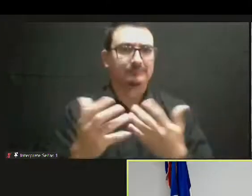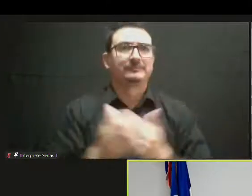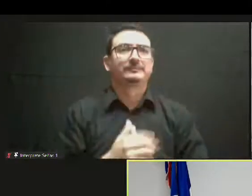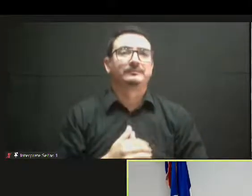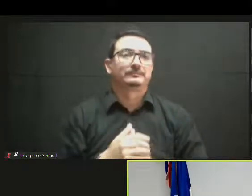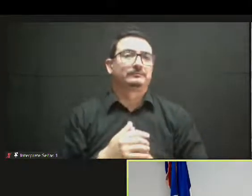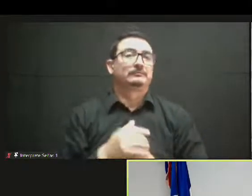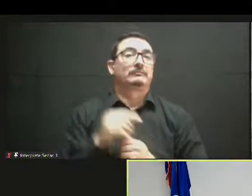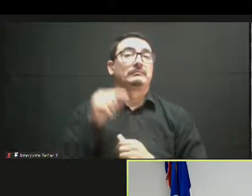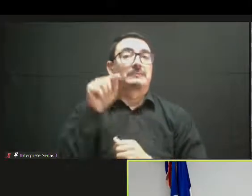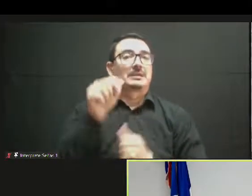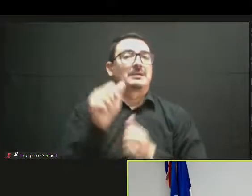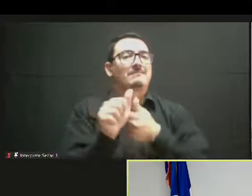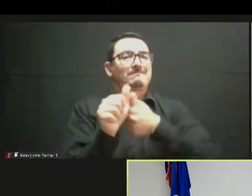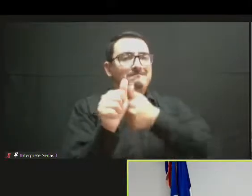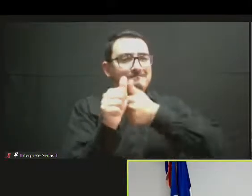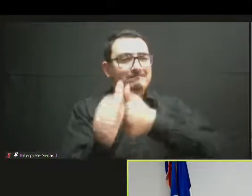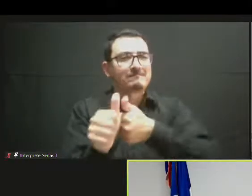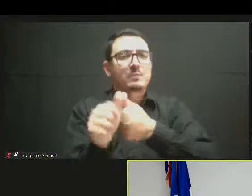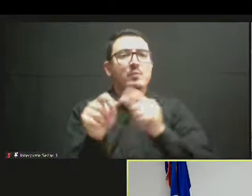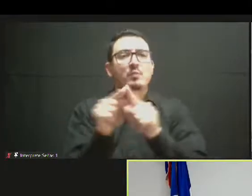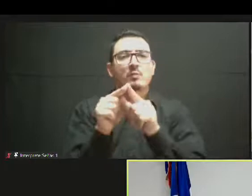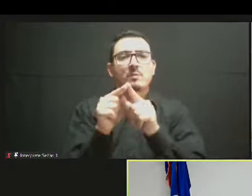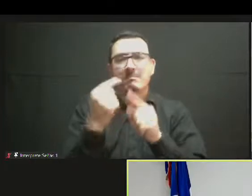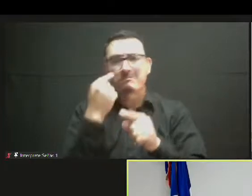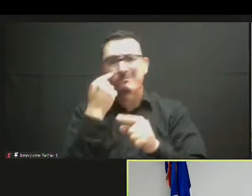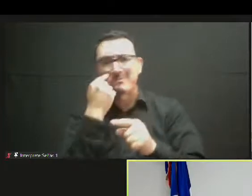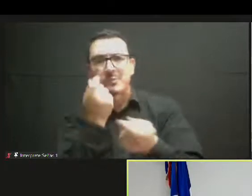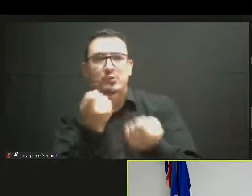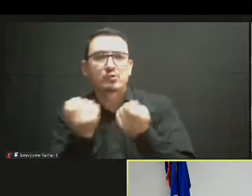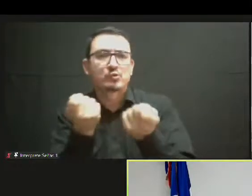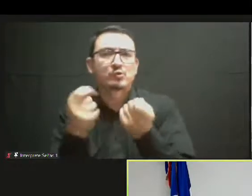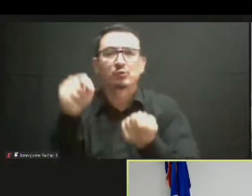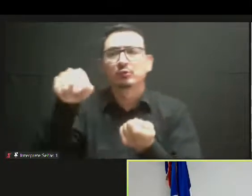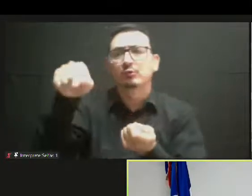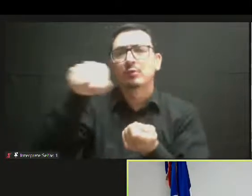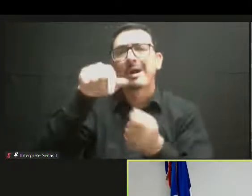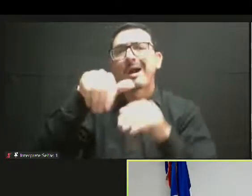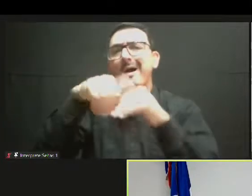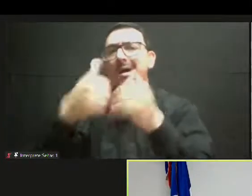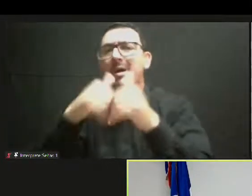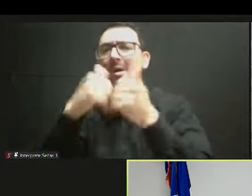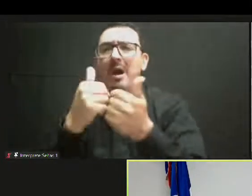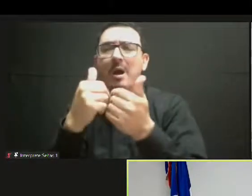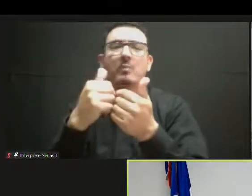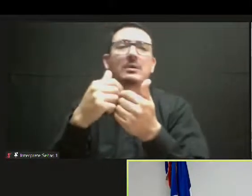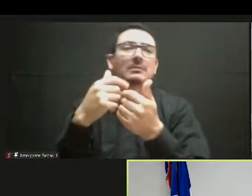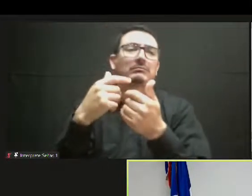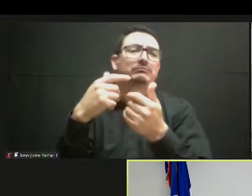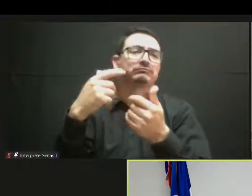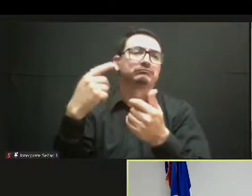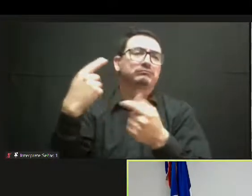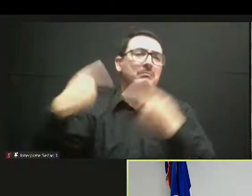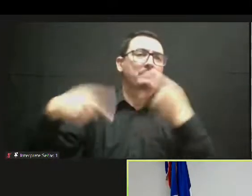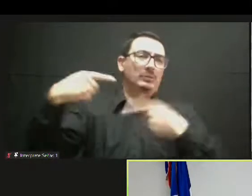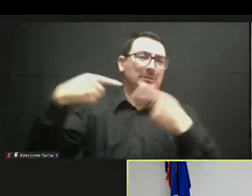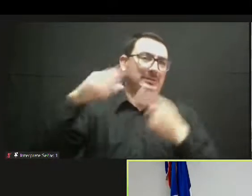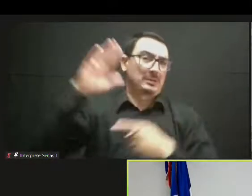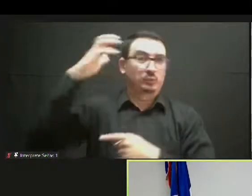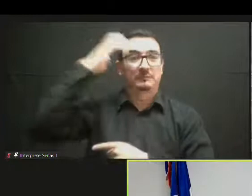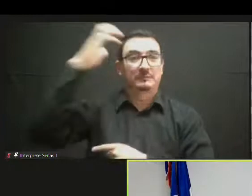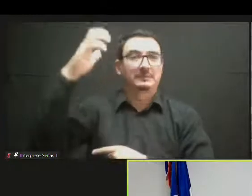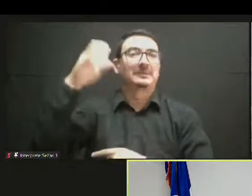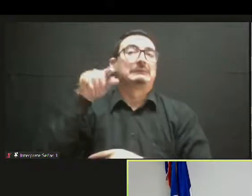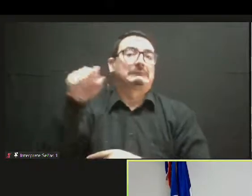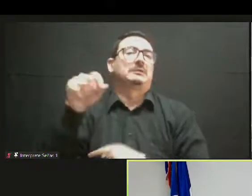monitoreo de algunas estrategias o políticas o incentivos que pudieran mejorar y apoyar el